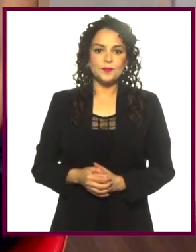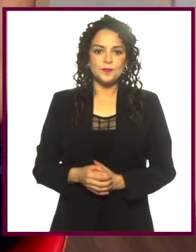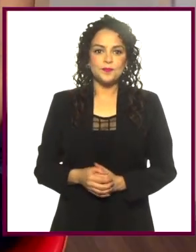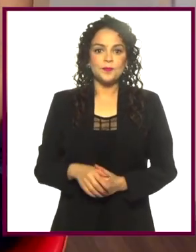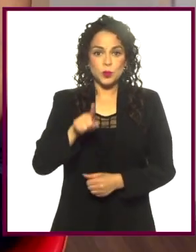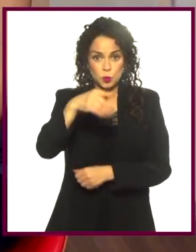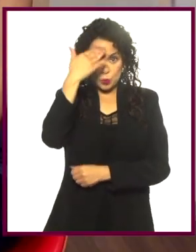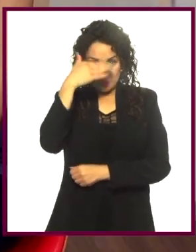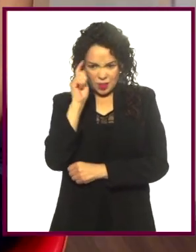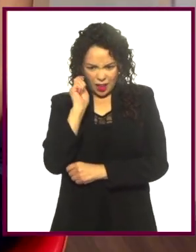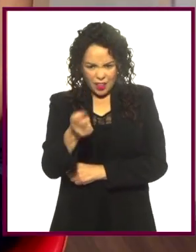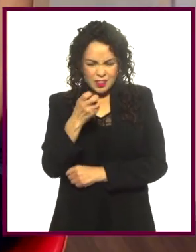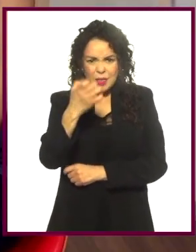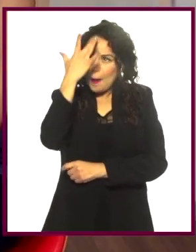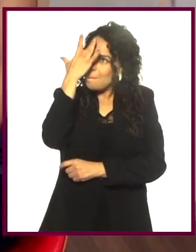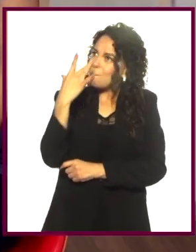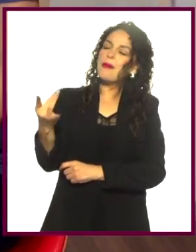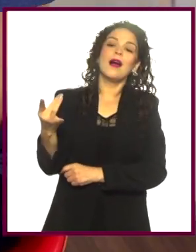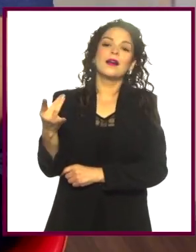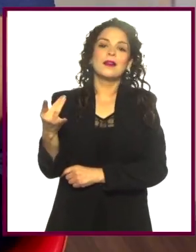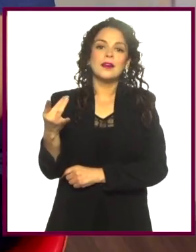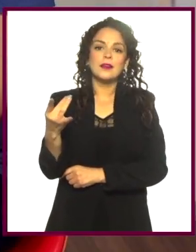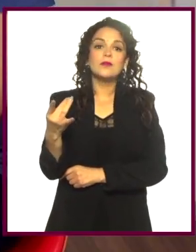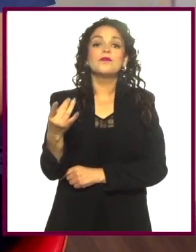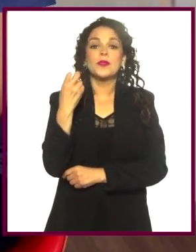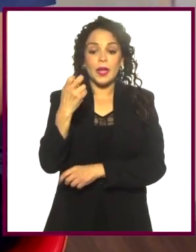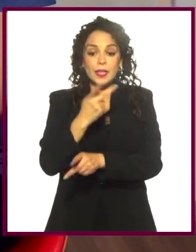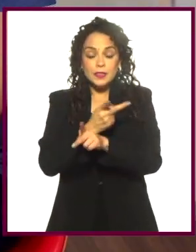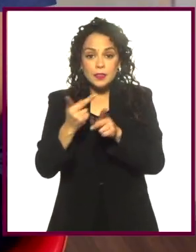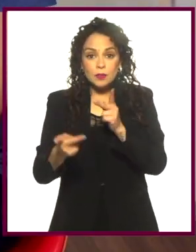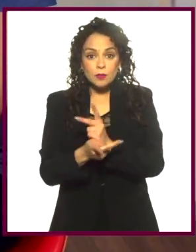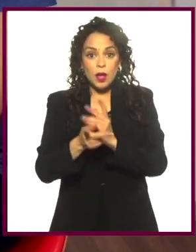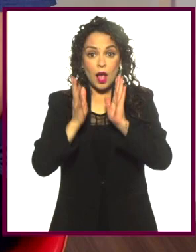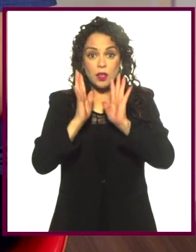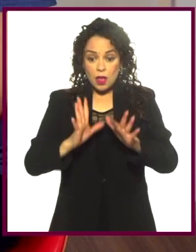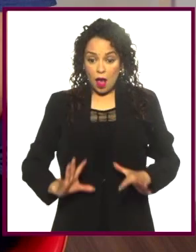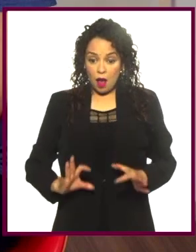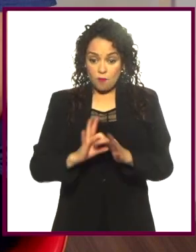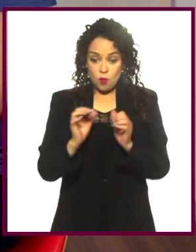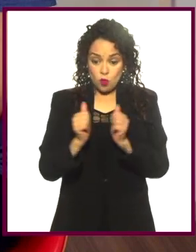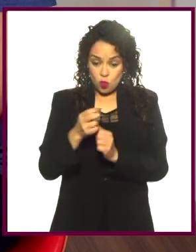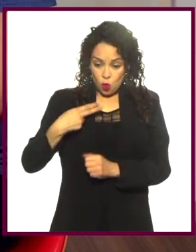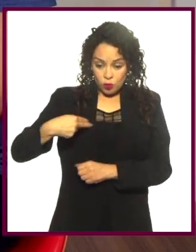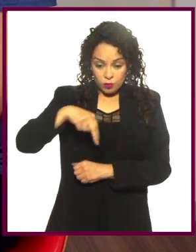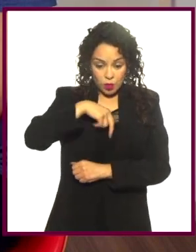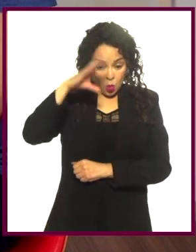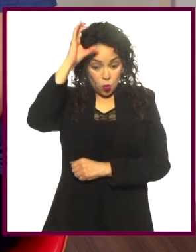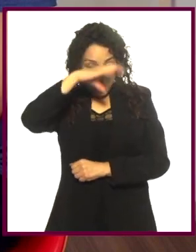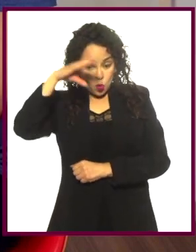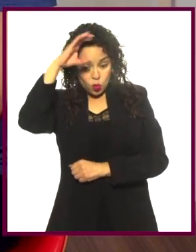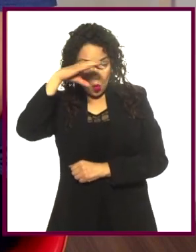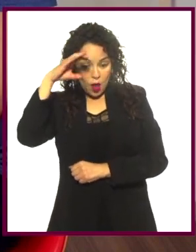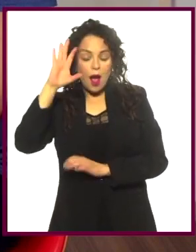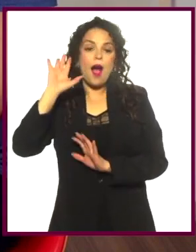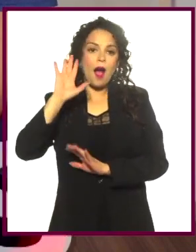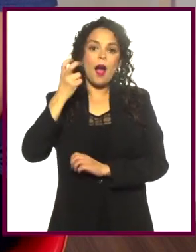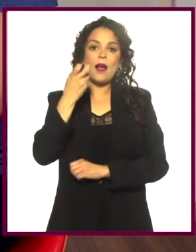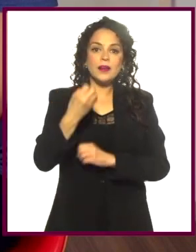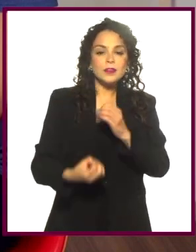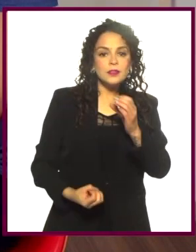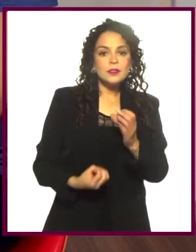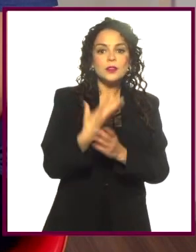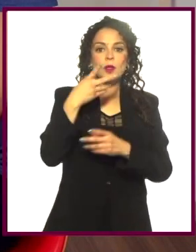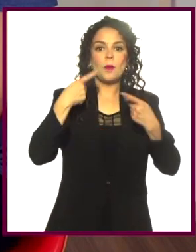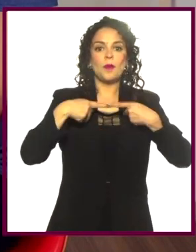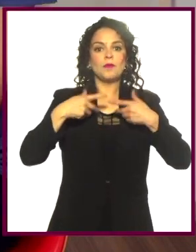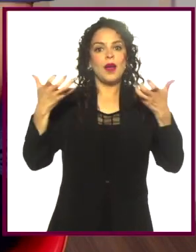cuál es la magia de este modelo? Que estos productos, al volverse parte de nuestra cultura, dan pie a que existan